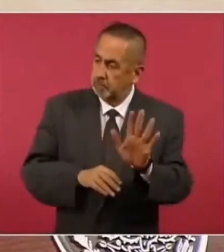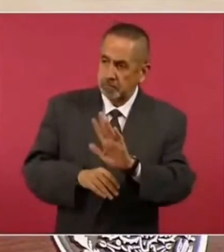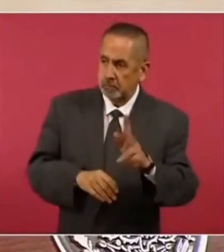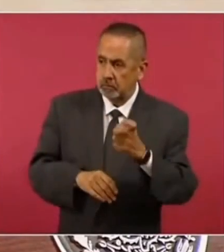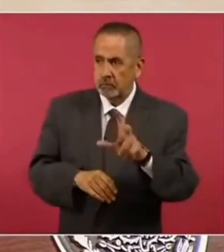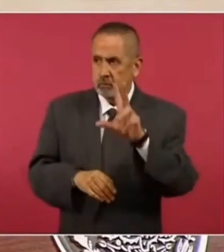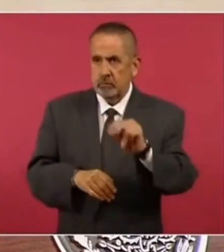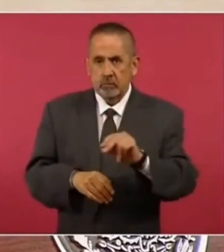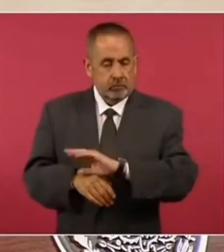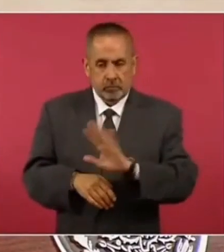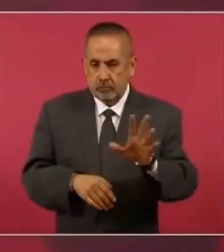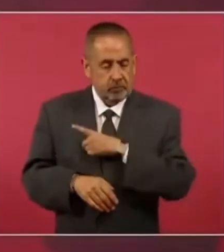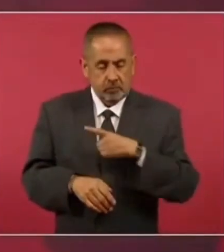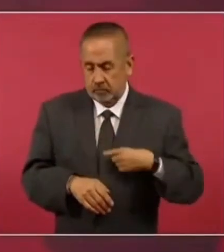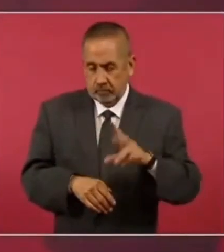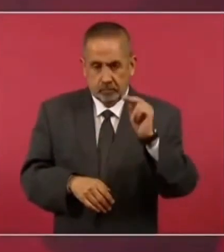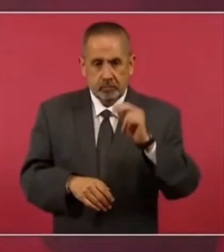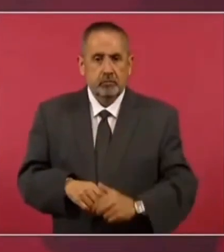de metales pesados.